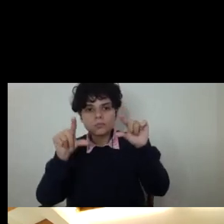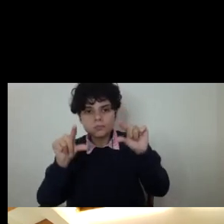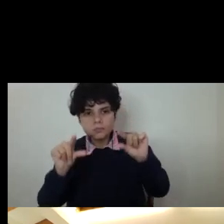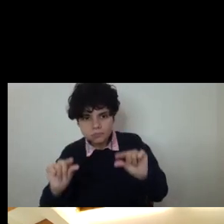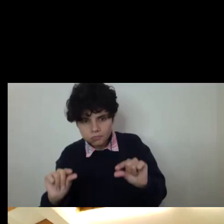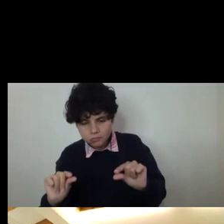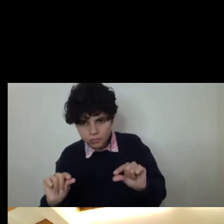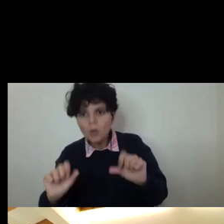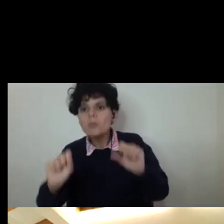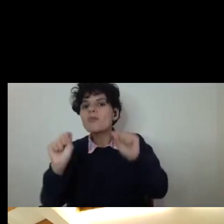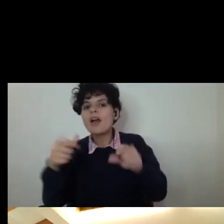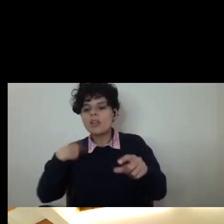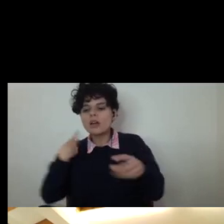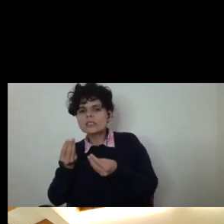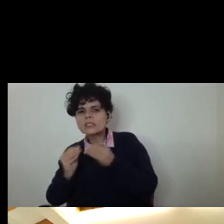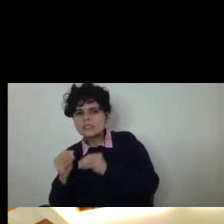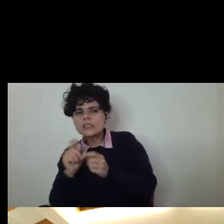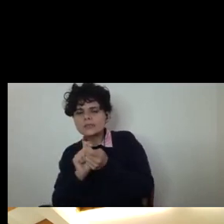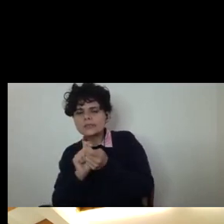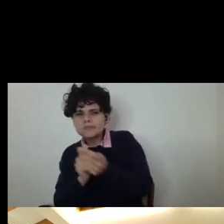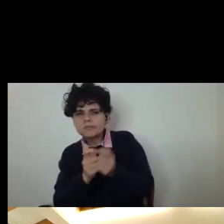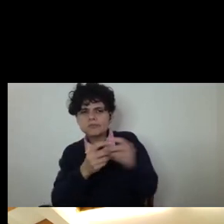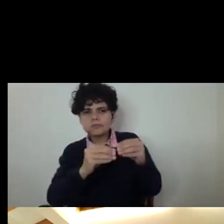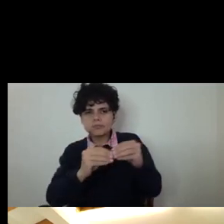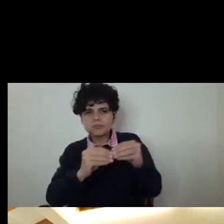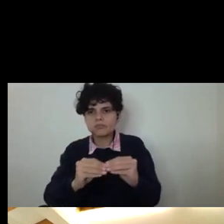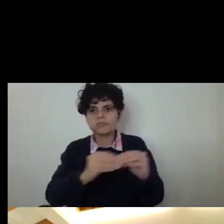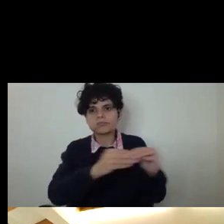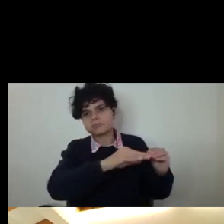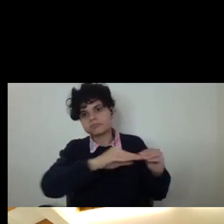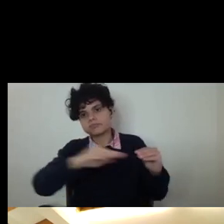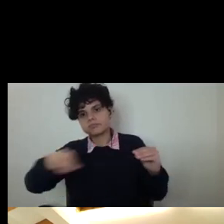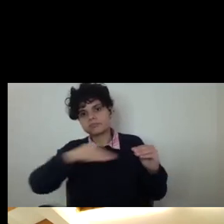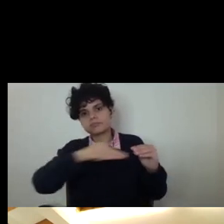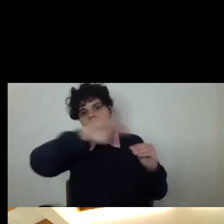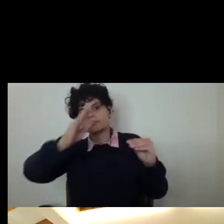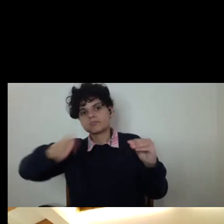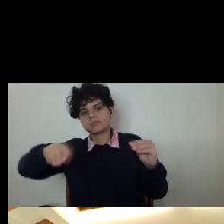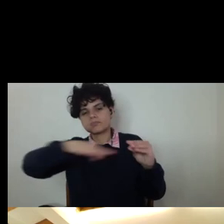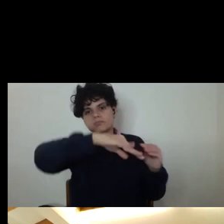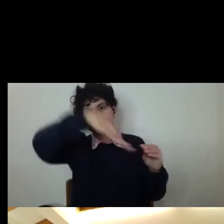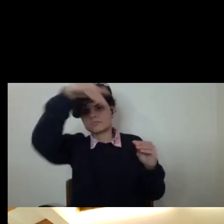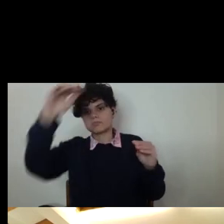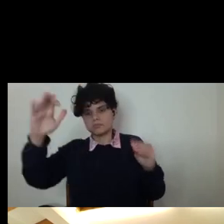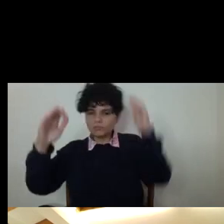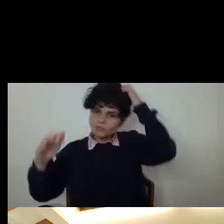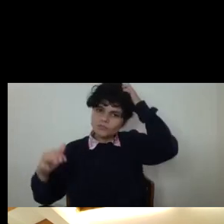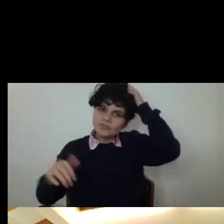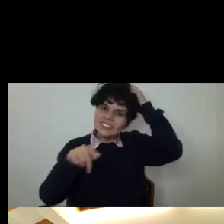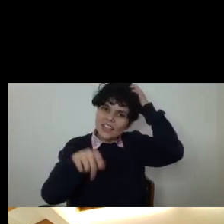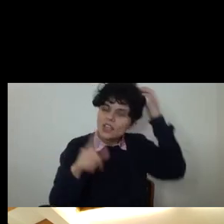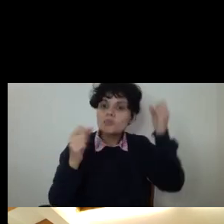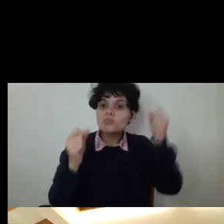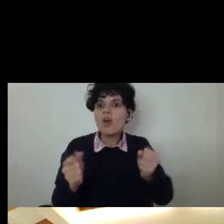forma. Entonces era completamente reversible la respuesta al canal, lo cual tiene